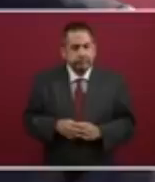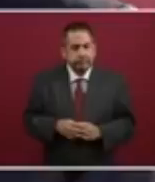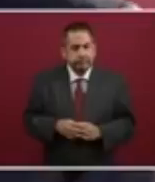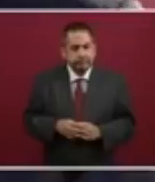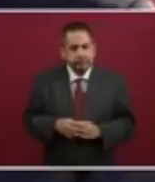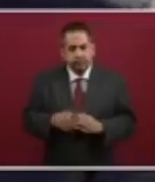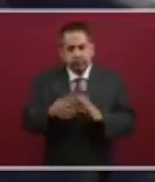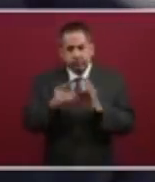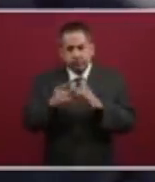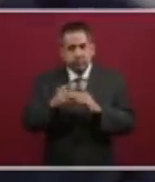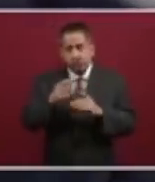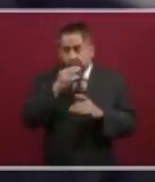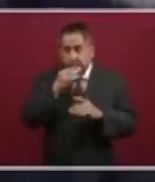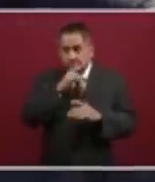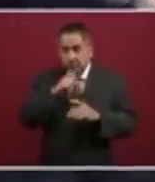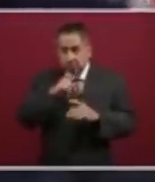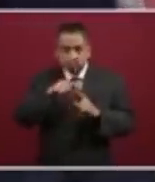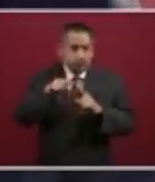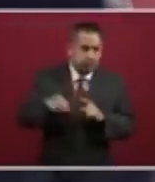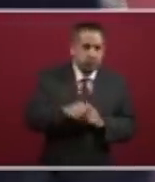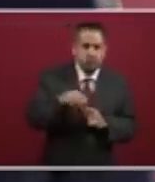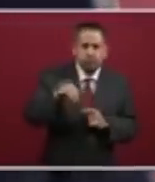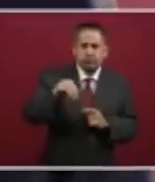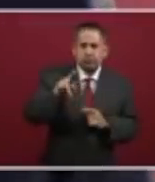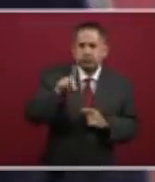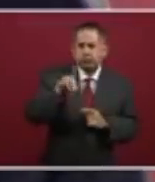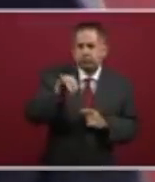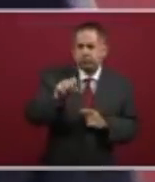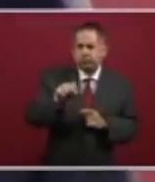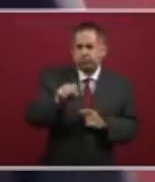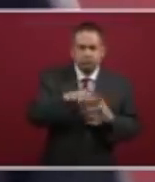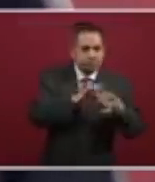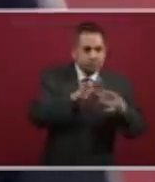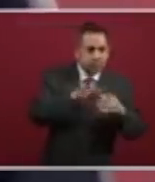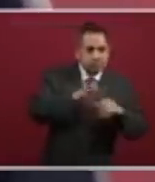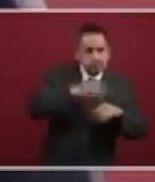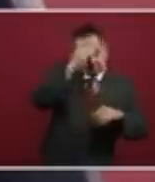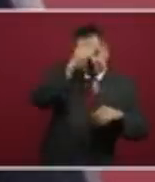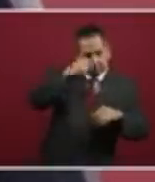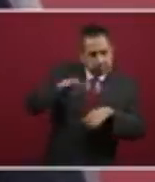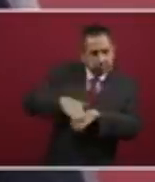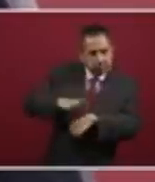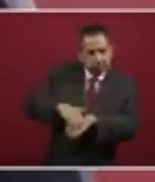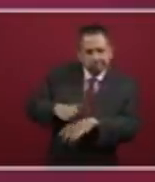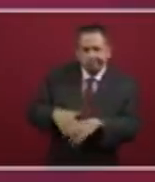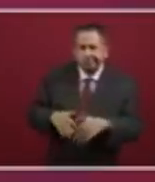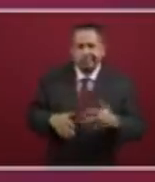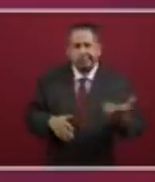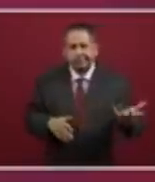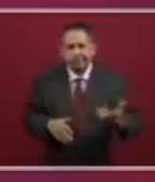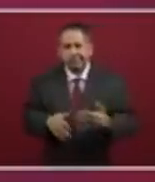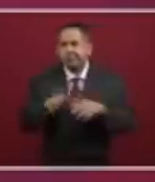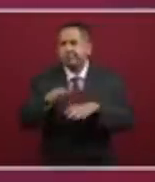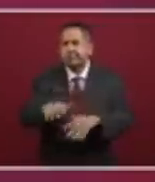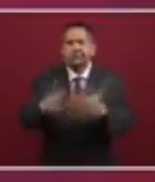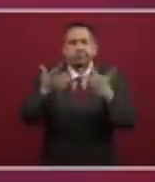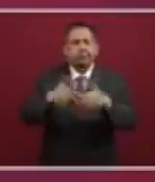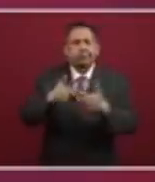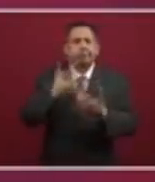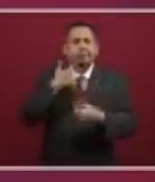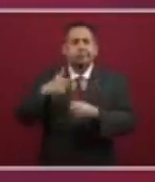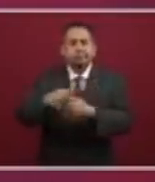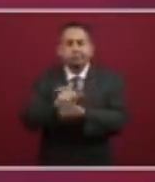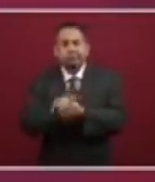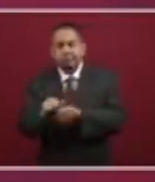fueron a buscar a Moody's, ¿no? Para que opinara sobre la refinería.